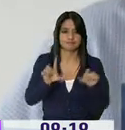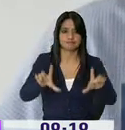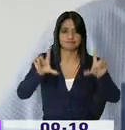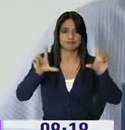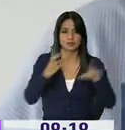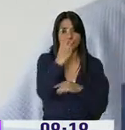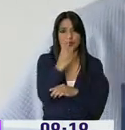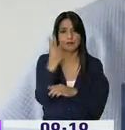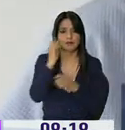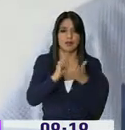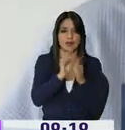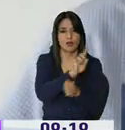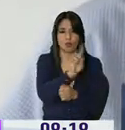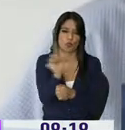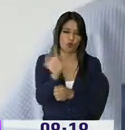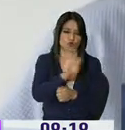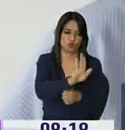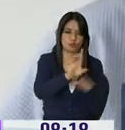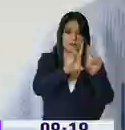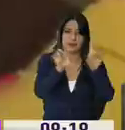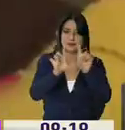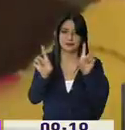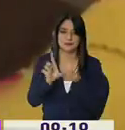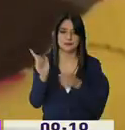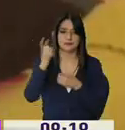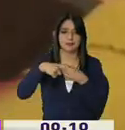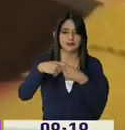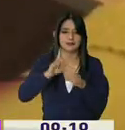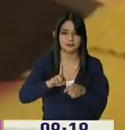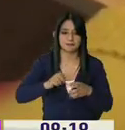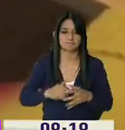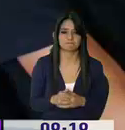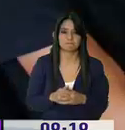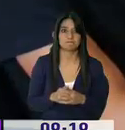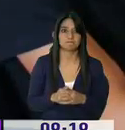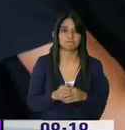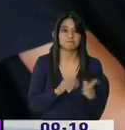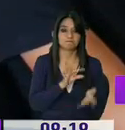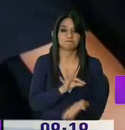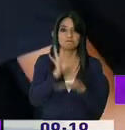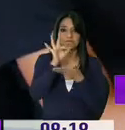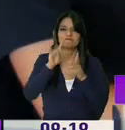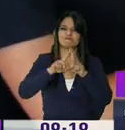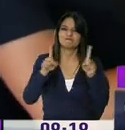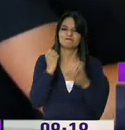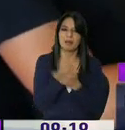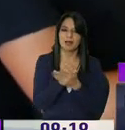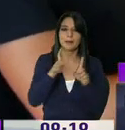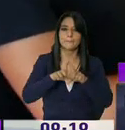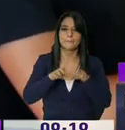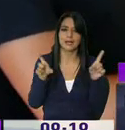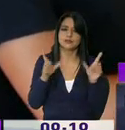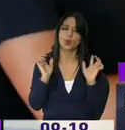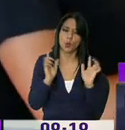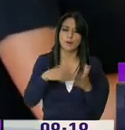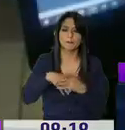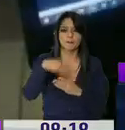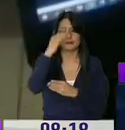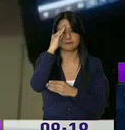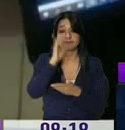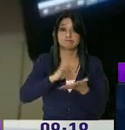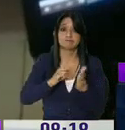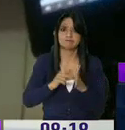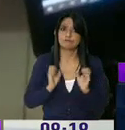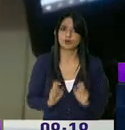también cada uno de los comercios participantes. Para los representantes de las diversas marcas, se trata de una oportunidad que